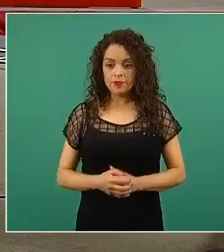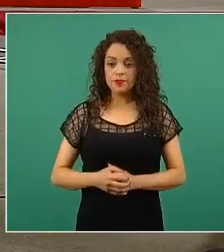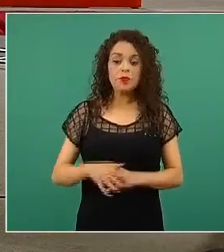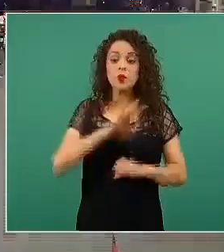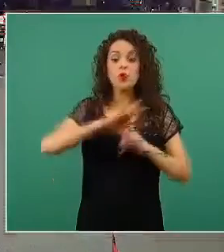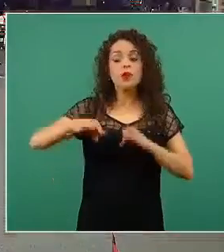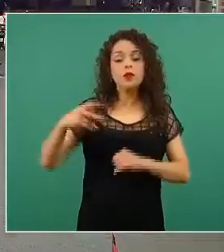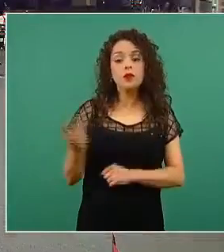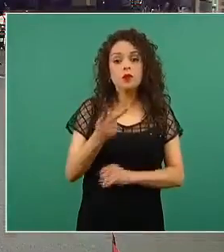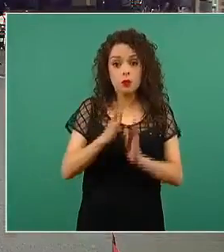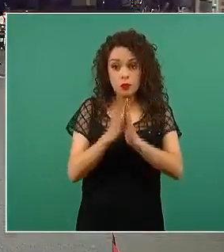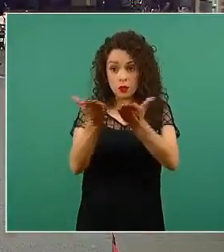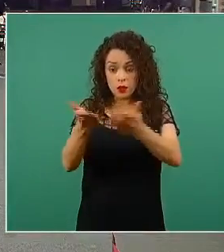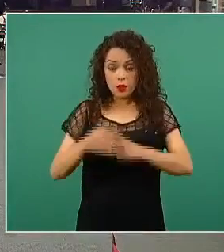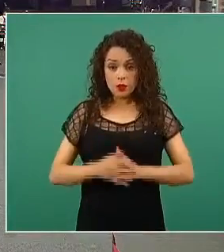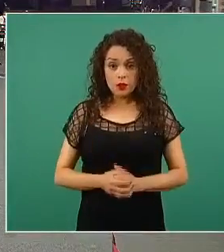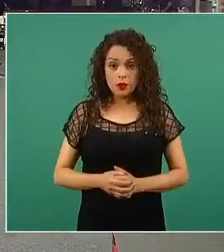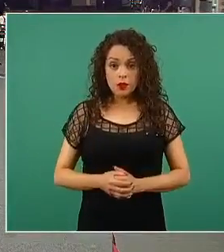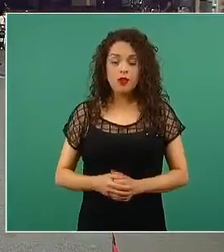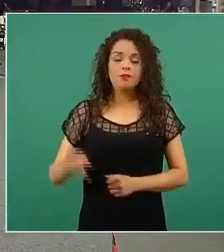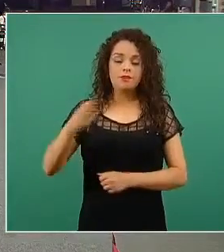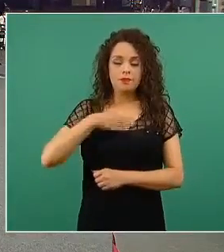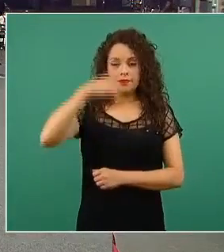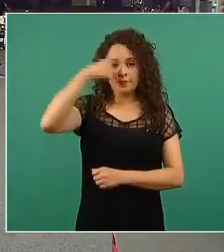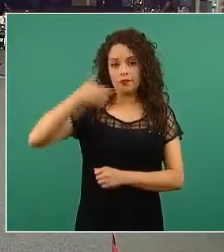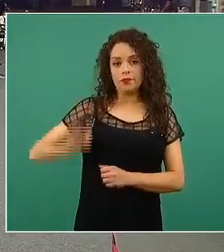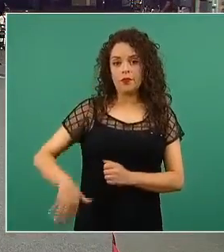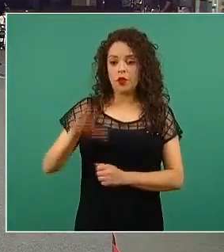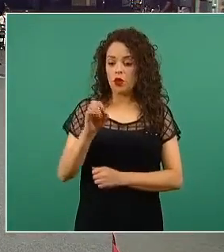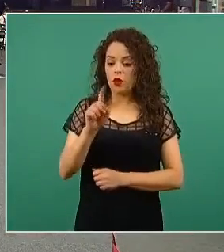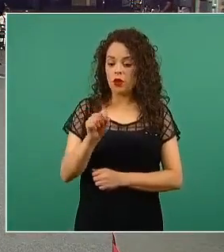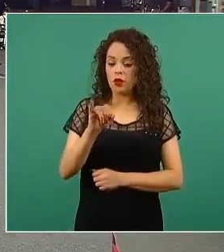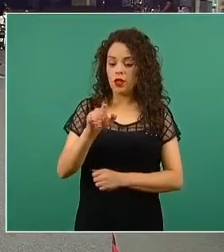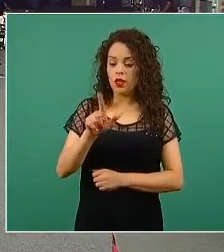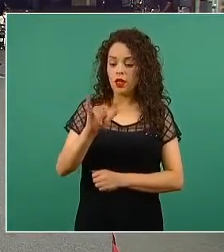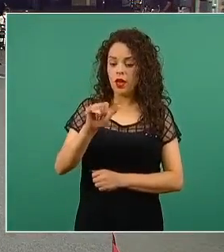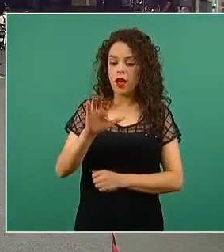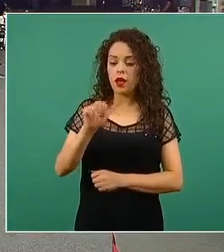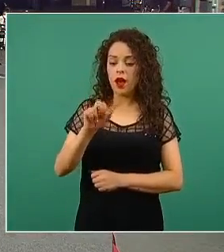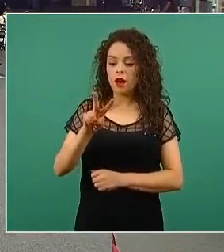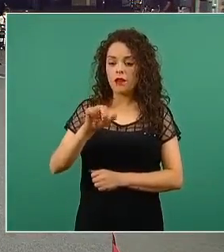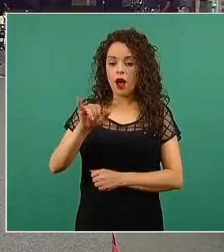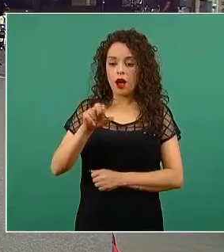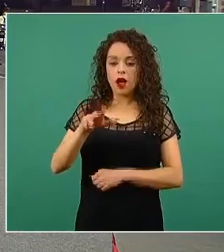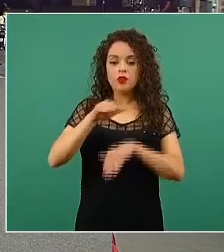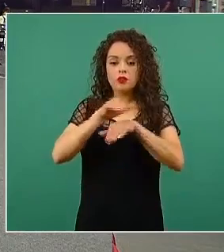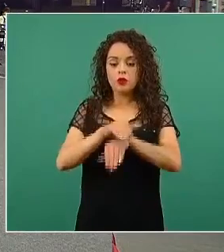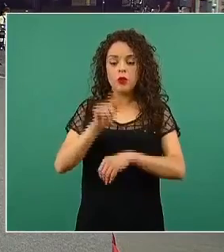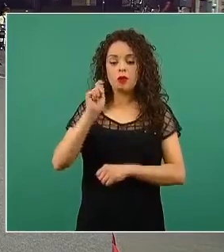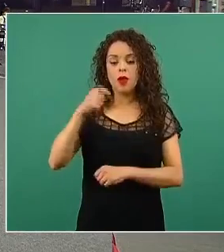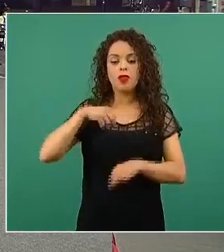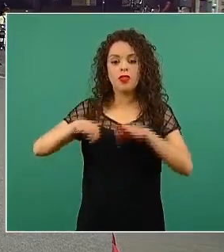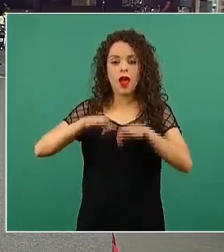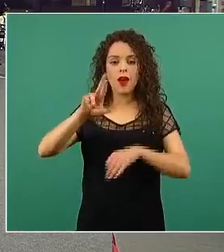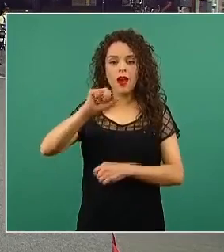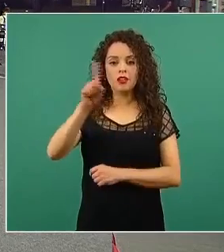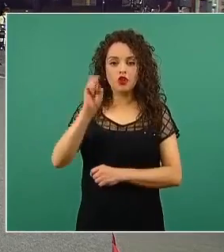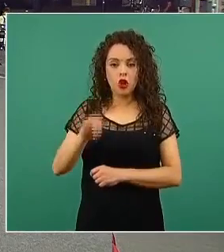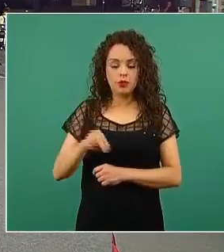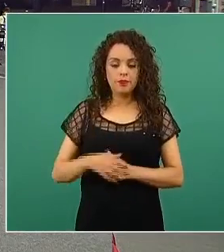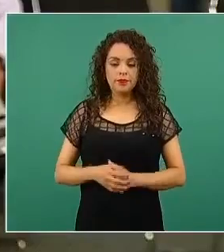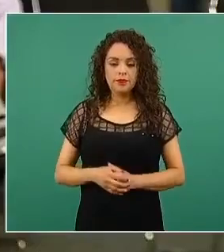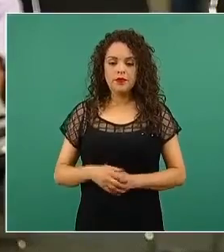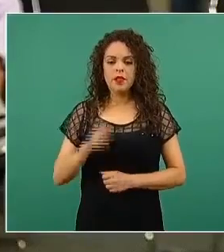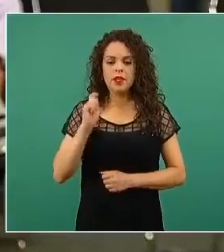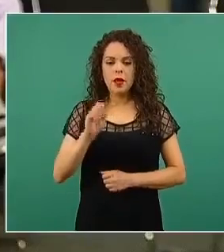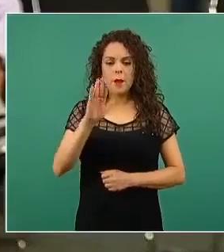pregunta. Sí, buenas noches. Otilia Carvajal de La Razón. Sobre los datos de la vacunación, ¿se han contemplado en publicar una base de